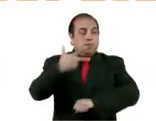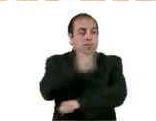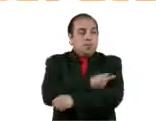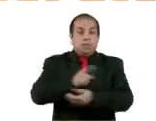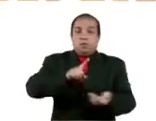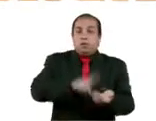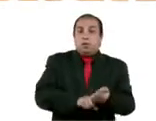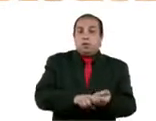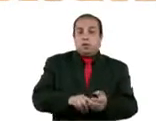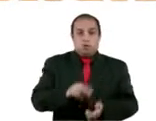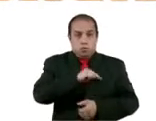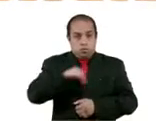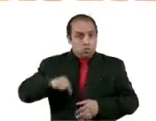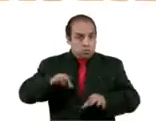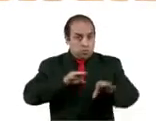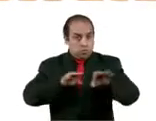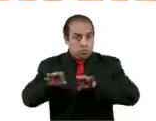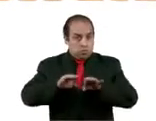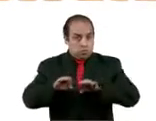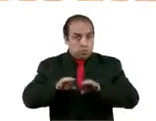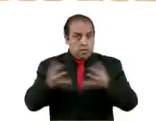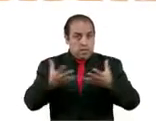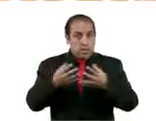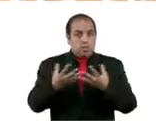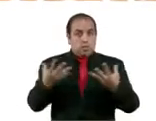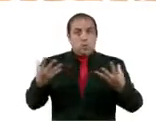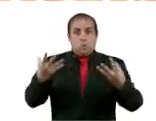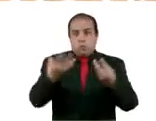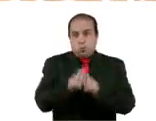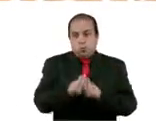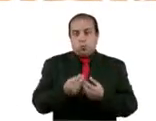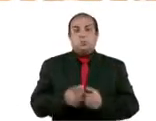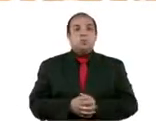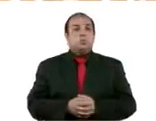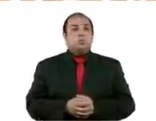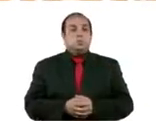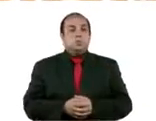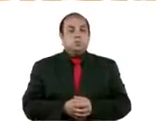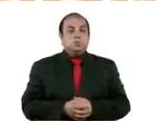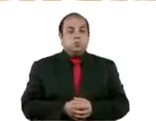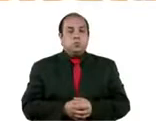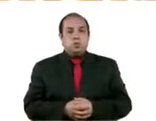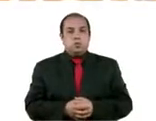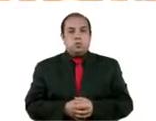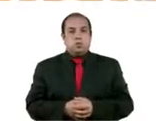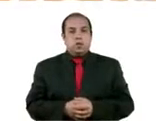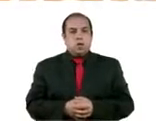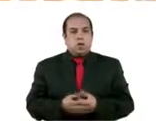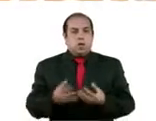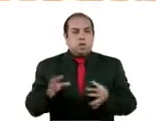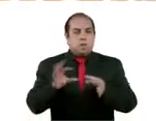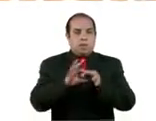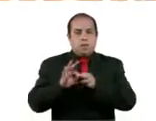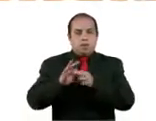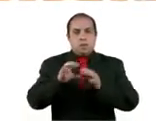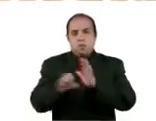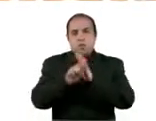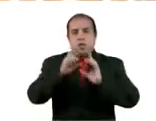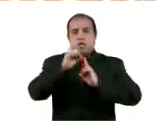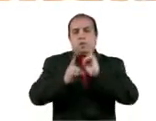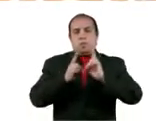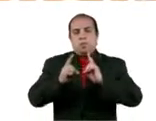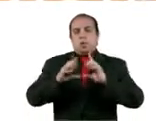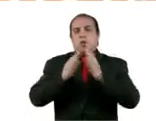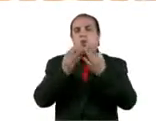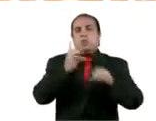que nuestro trabajo, cuando es colectivo, conjunto, que sumamos las capacidades, por ejemplo, de deporte comunitario, de Ponte